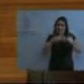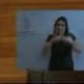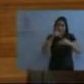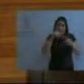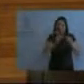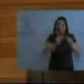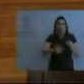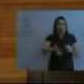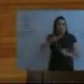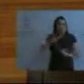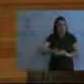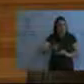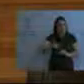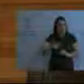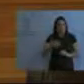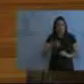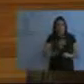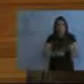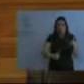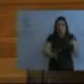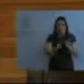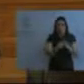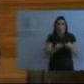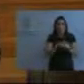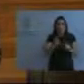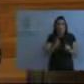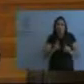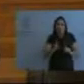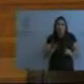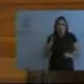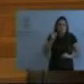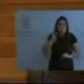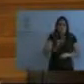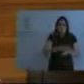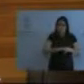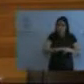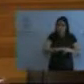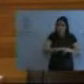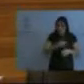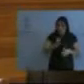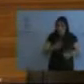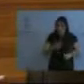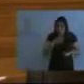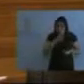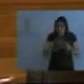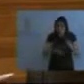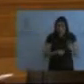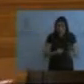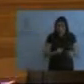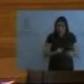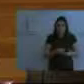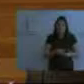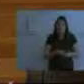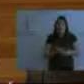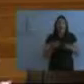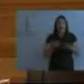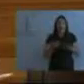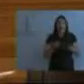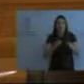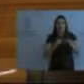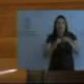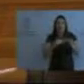que ser fundamental, tiene que constituirse como un valor añadido esencial, como de hecho están llevando a efecto. De forma que nuestro